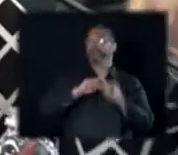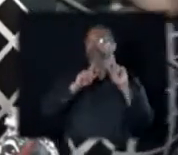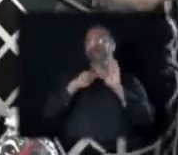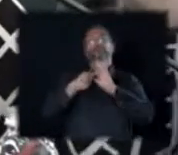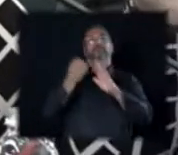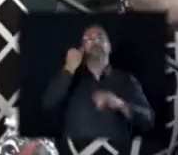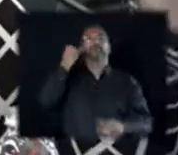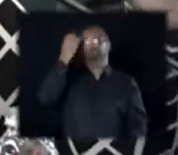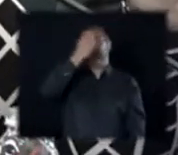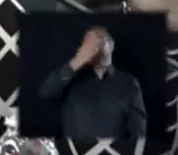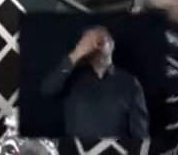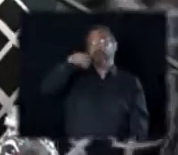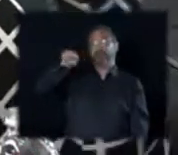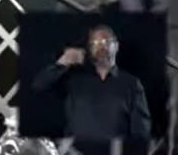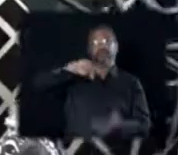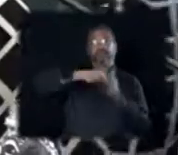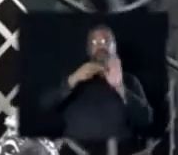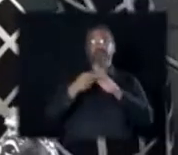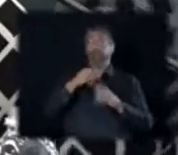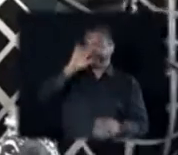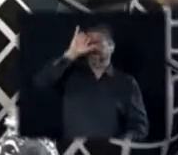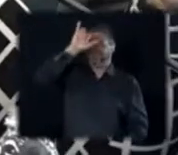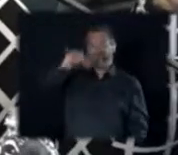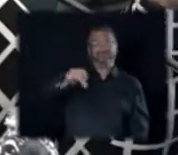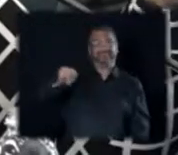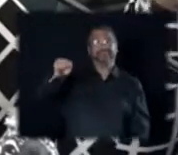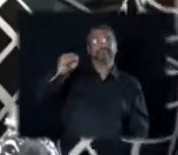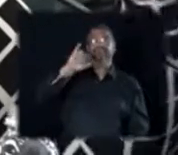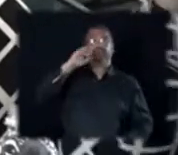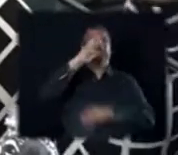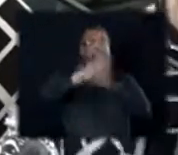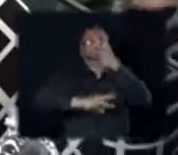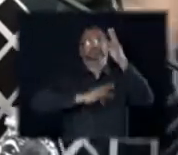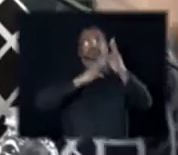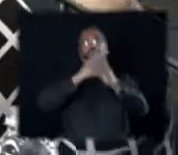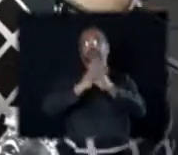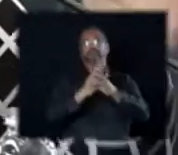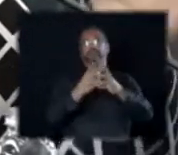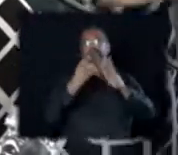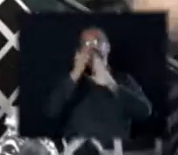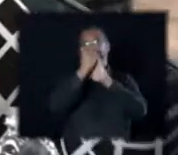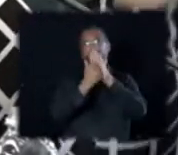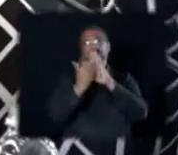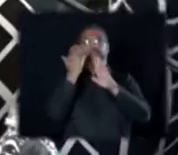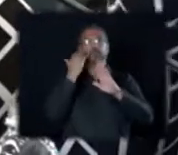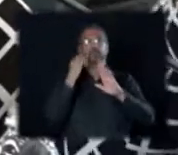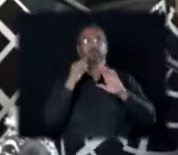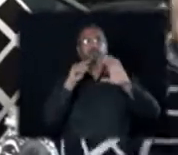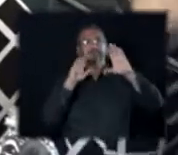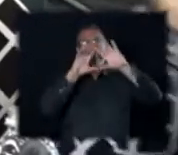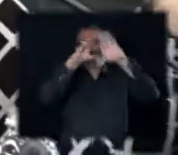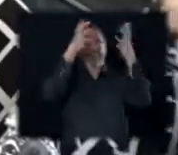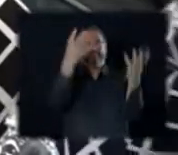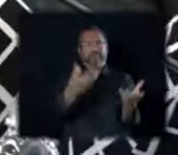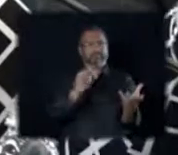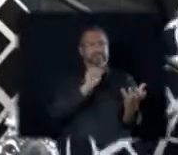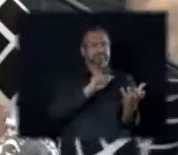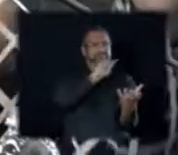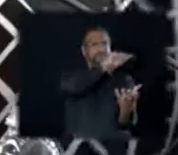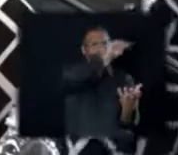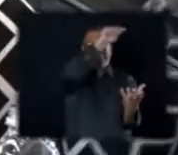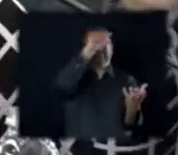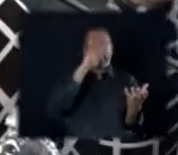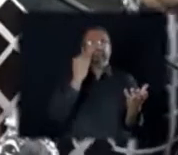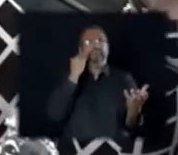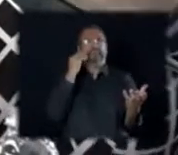saben, hay compañías que lo hacen. Yo conozco compañías europeas que hacen lo mismo con todas sus subsidiarias en el mundo y así